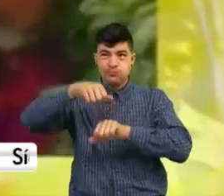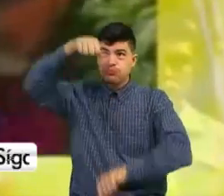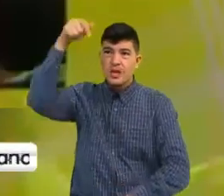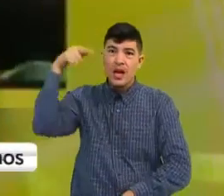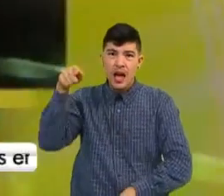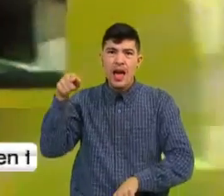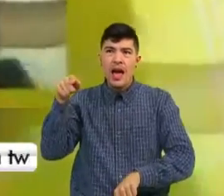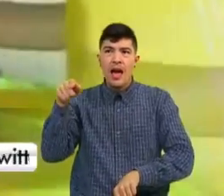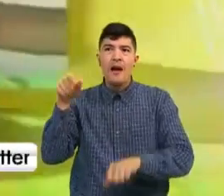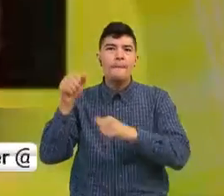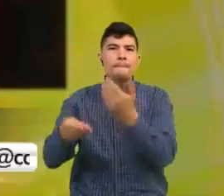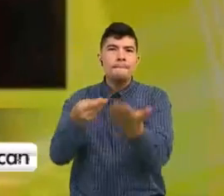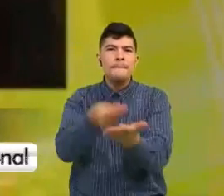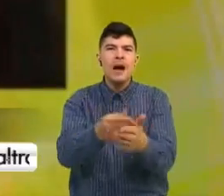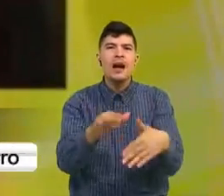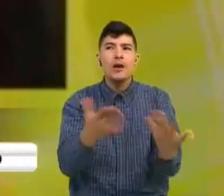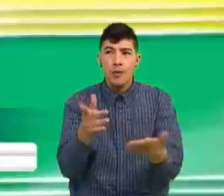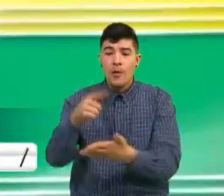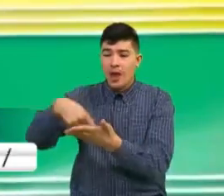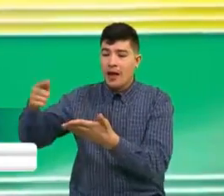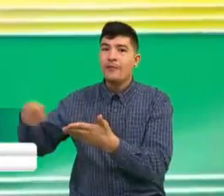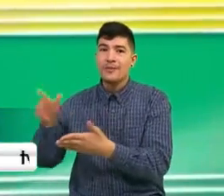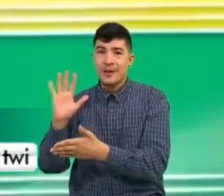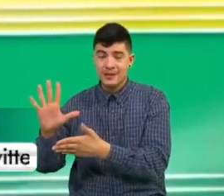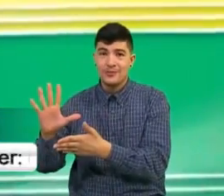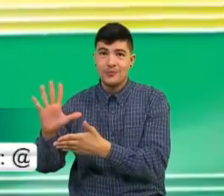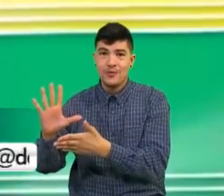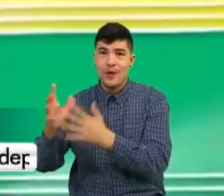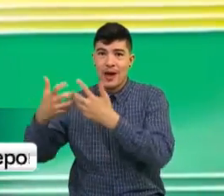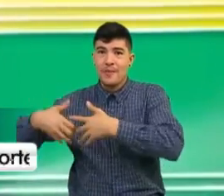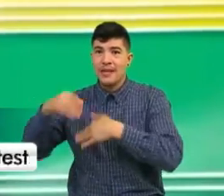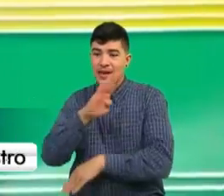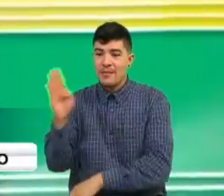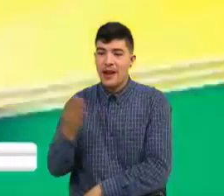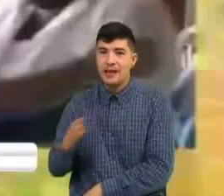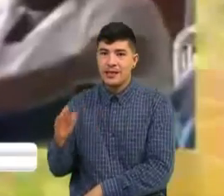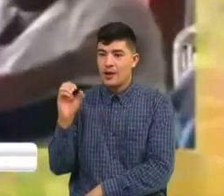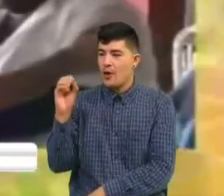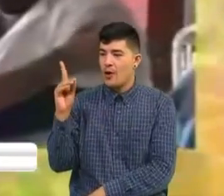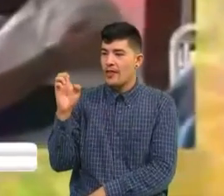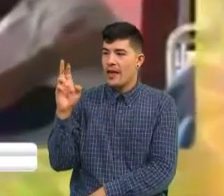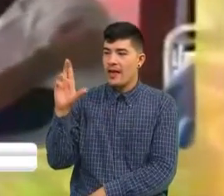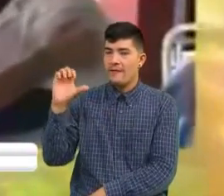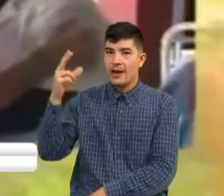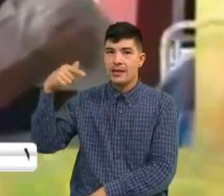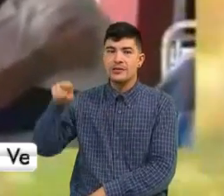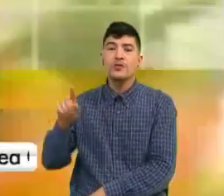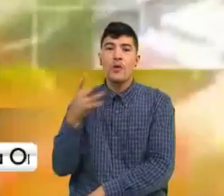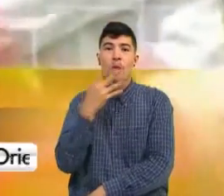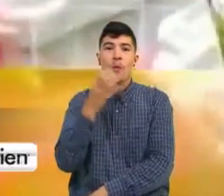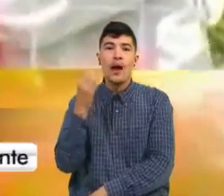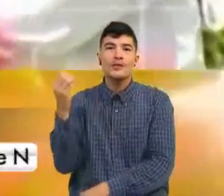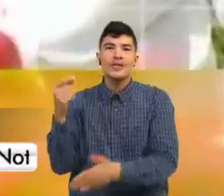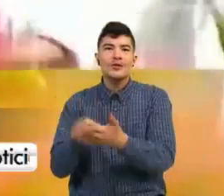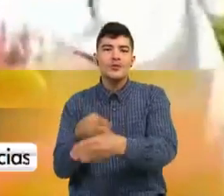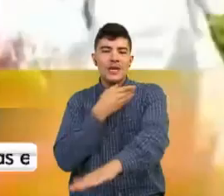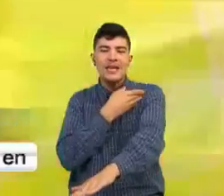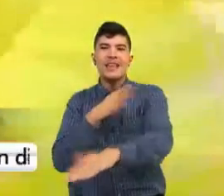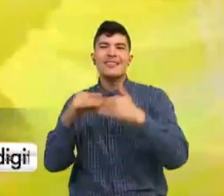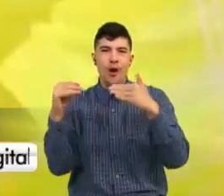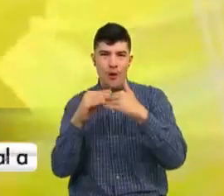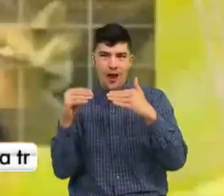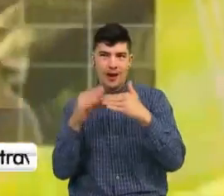Presidente fueron pagados con dinero de la firma brasileña Odebrecht por un valor total de $400,000, el hoy presidente de la